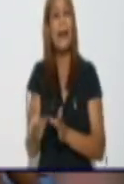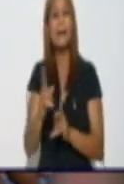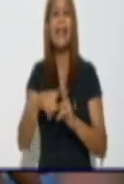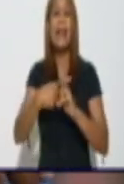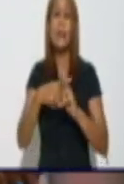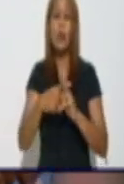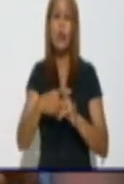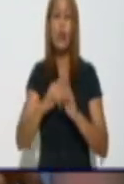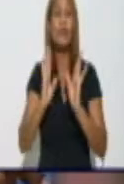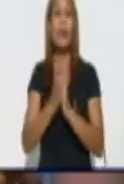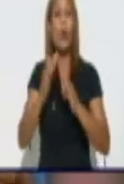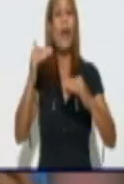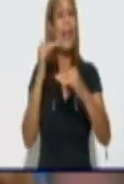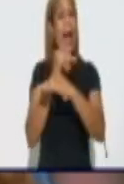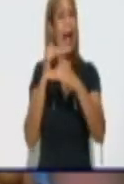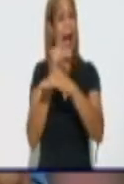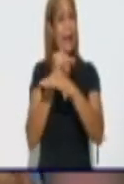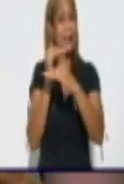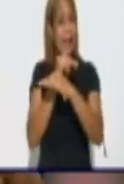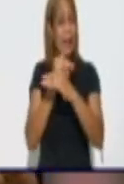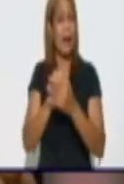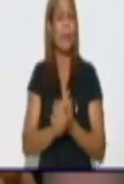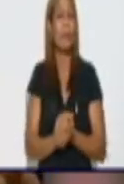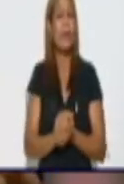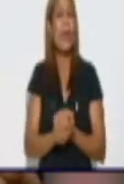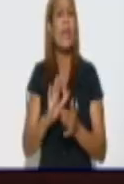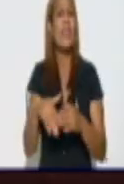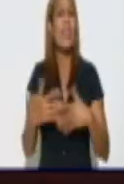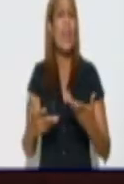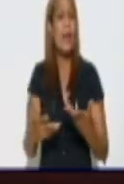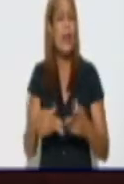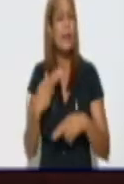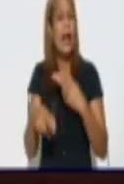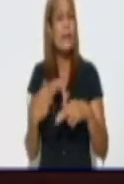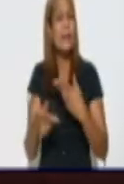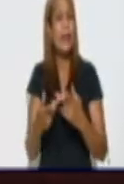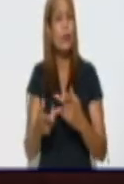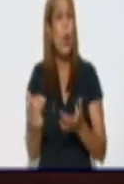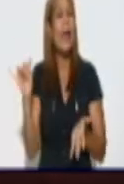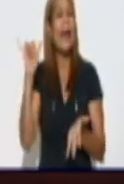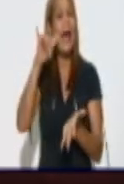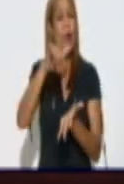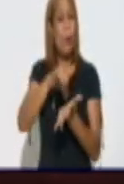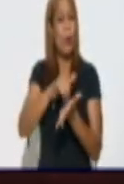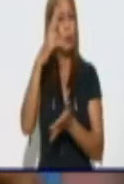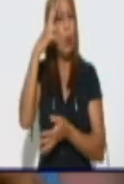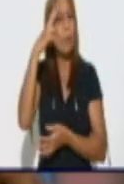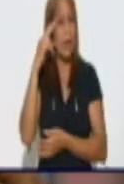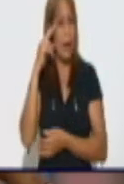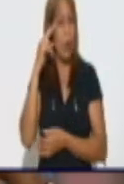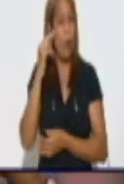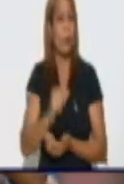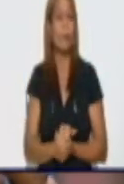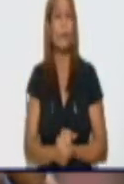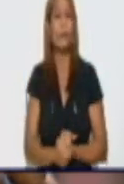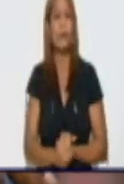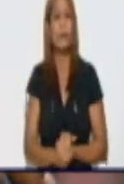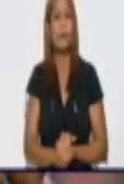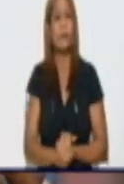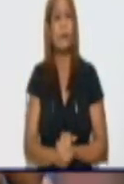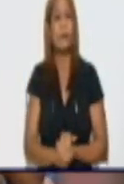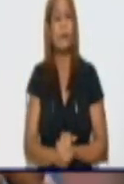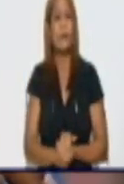carretera y está un 90%. ¿Qué se está haciendo en Aeropuerto Viejo? A ver, en Aeropuerto Viejo se están colocando las